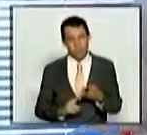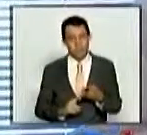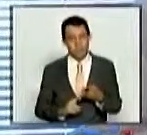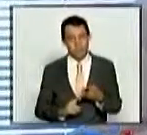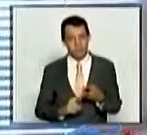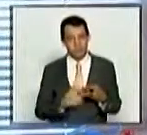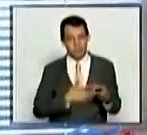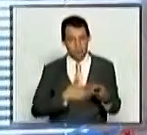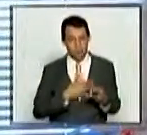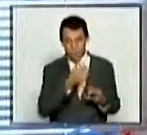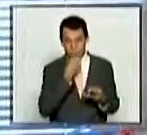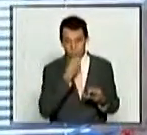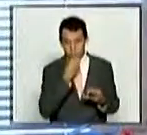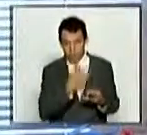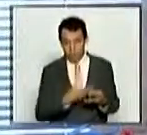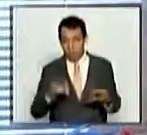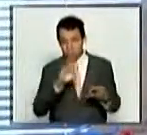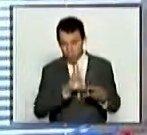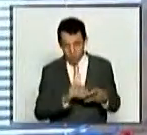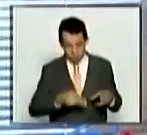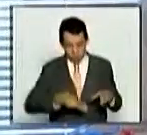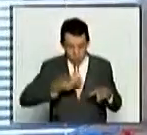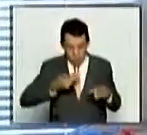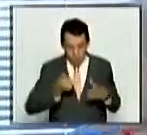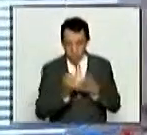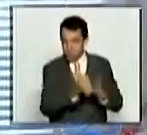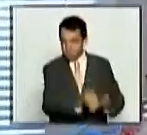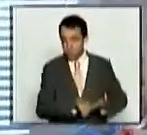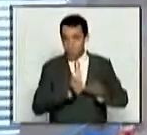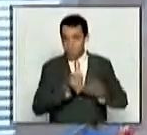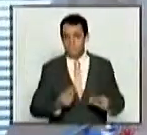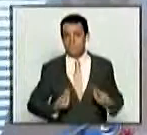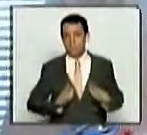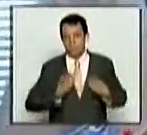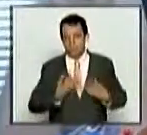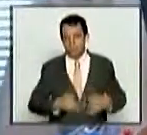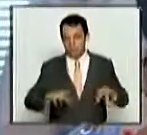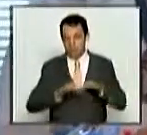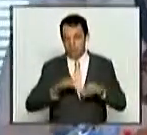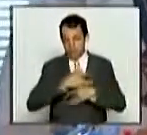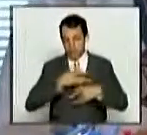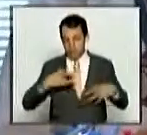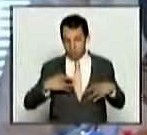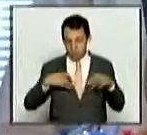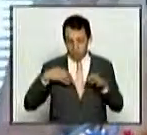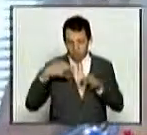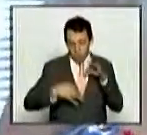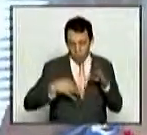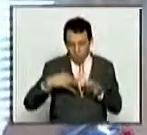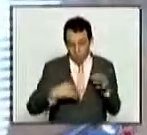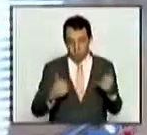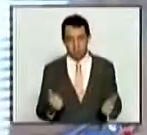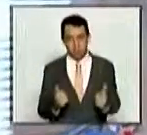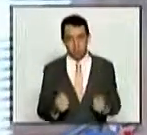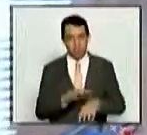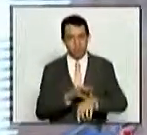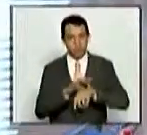su alimentación, su tipo de vida, y muy importante es que la medicina se está